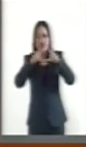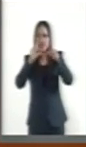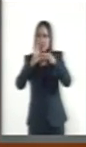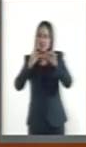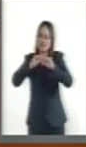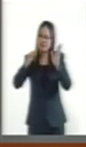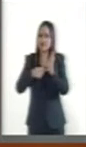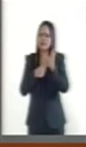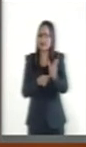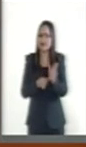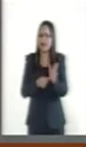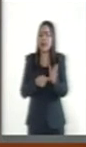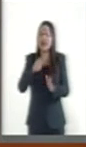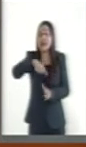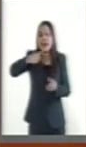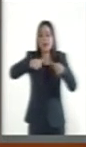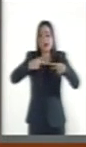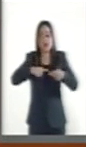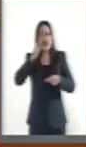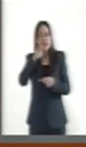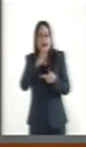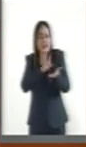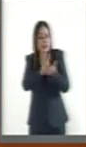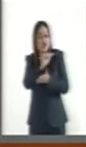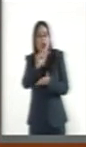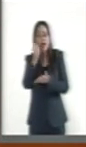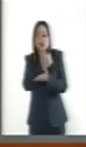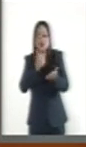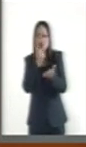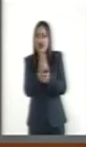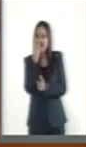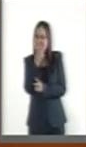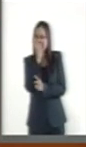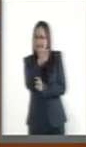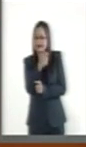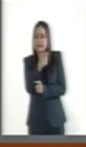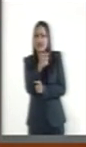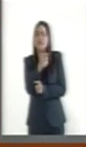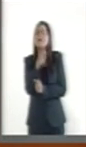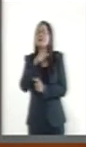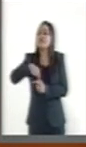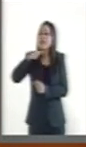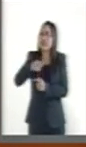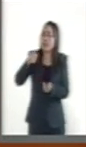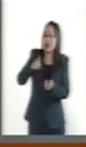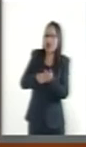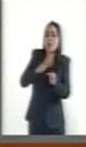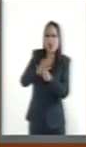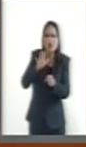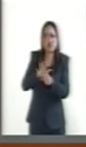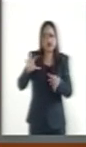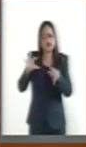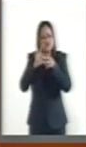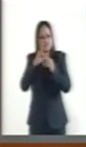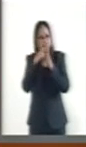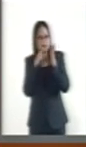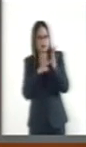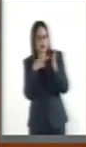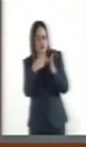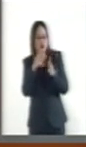persona tiene derecho a la ciudad, entendido como el usufructo de las ciudades dentro de los principios